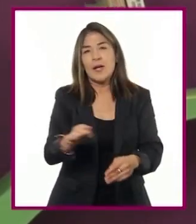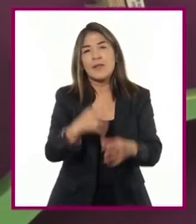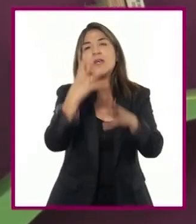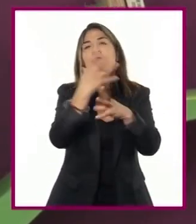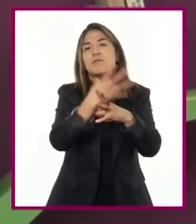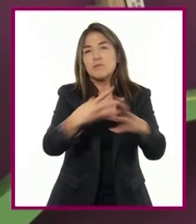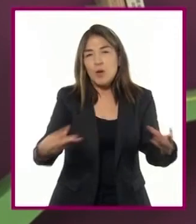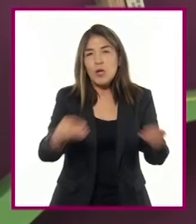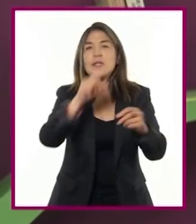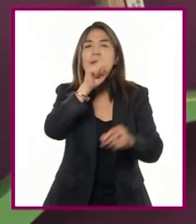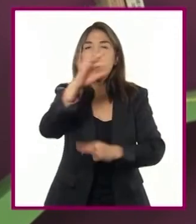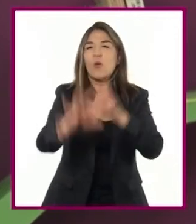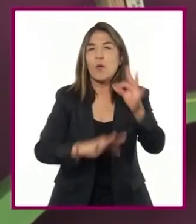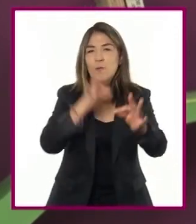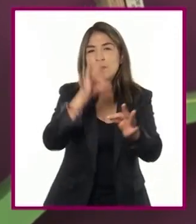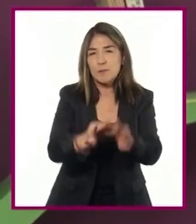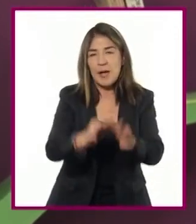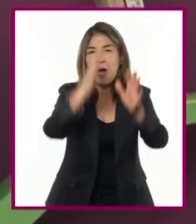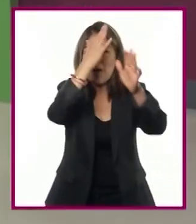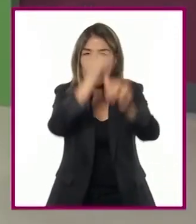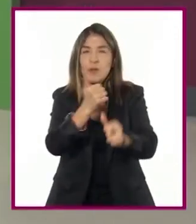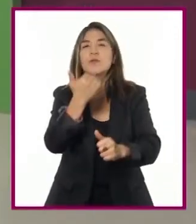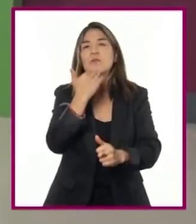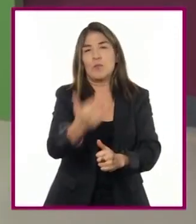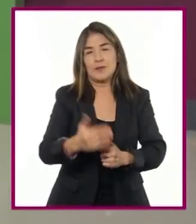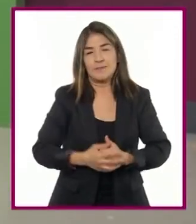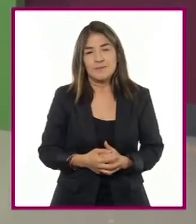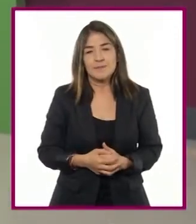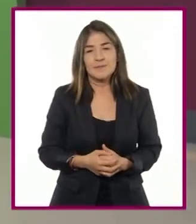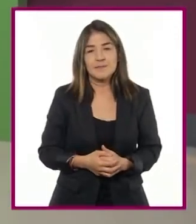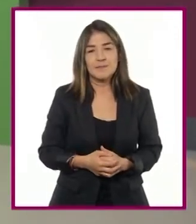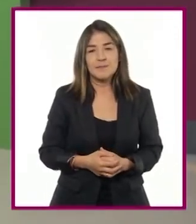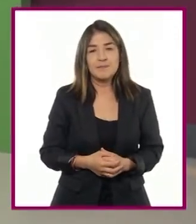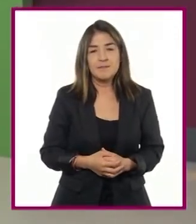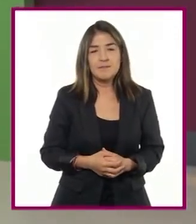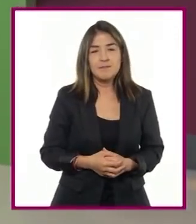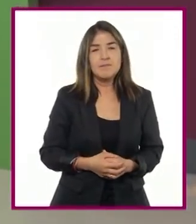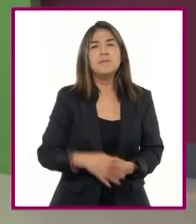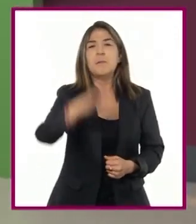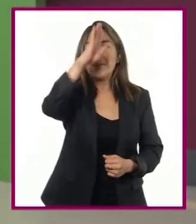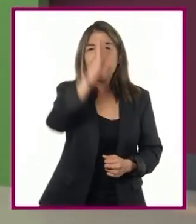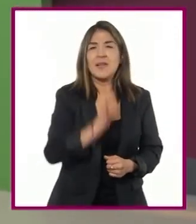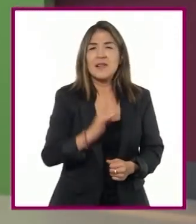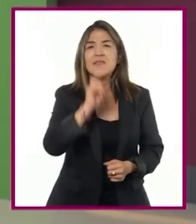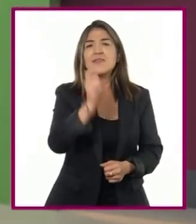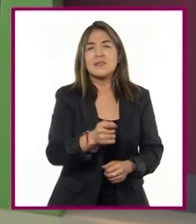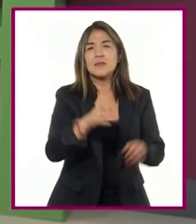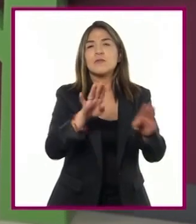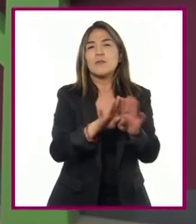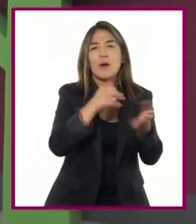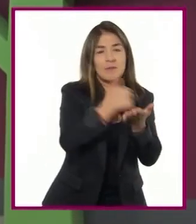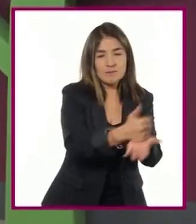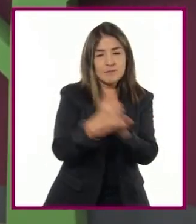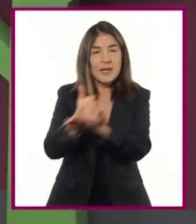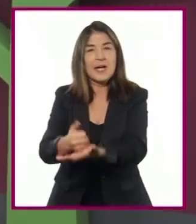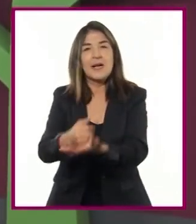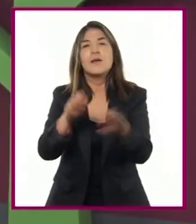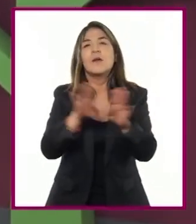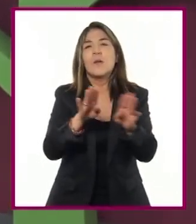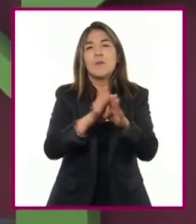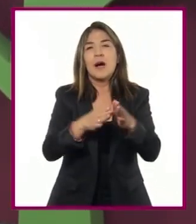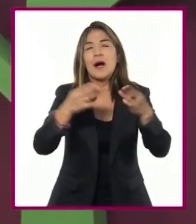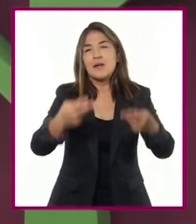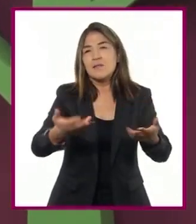de compromisos y acuerdos satisfactorios. La mediación, por tanto, es una extensión del proceso negociador